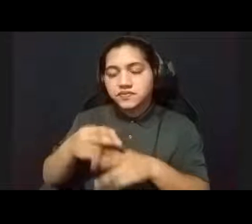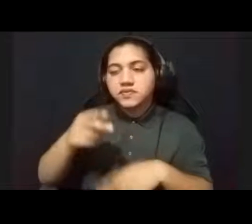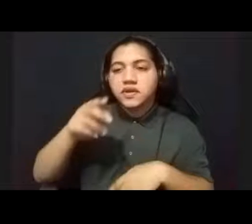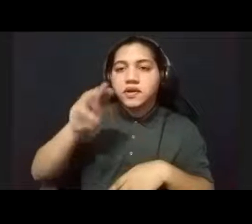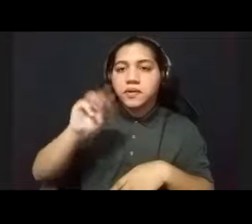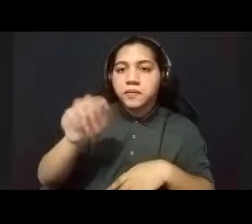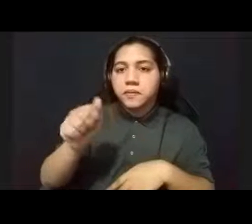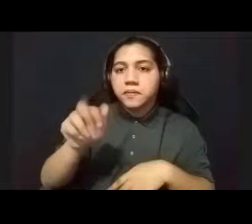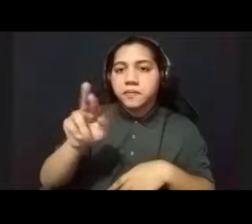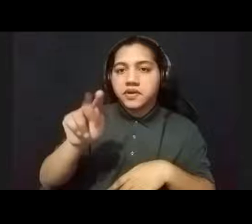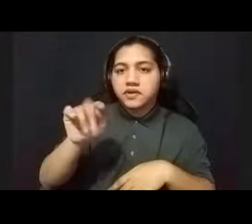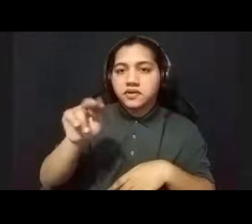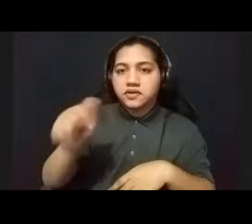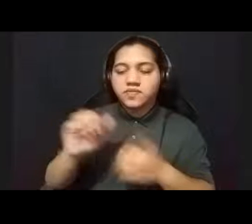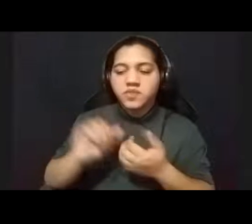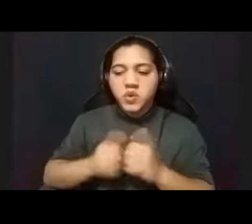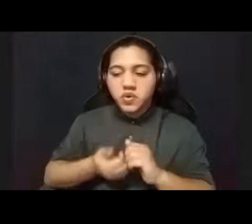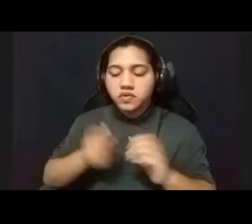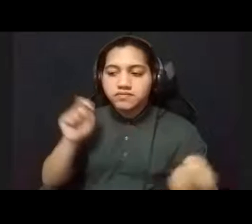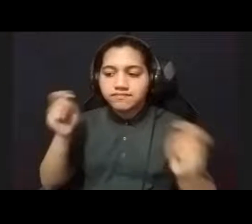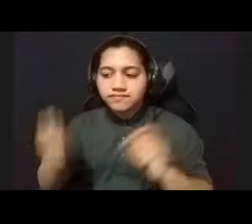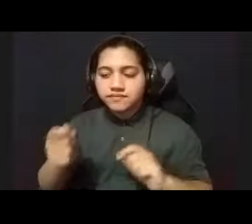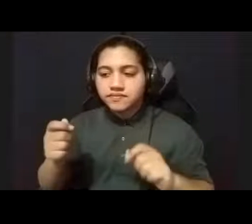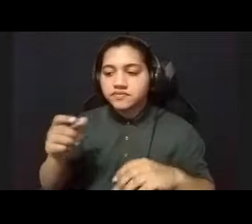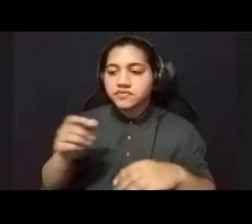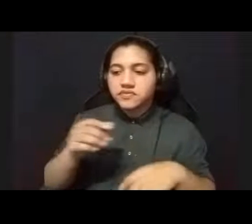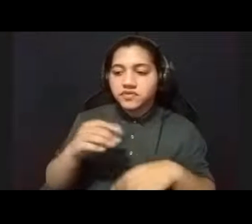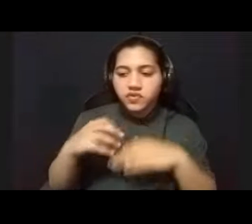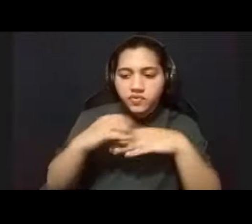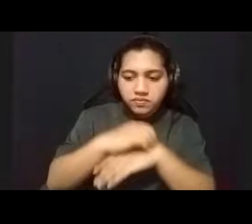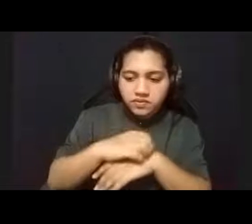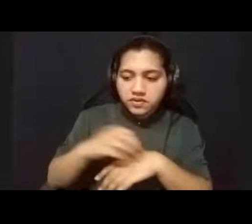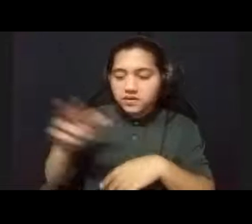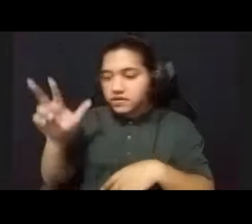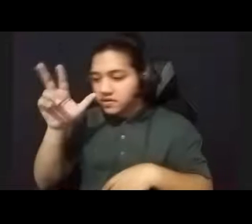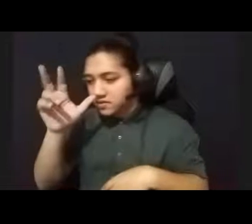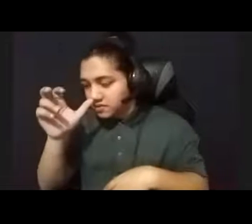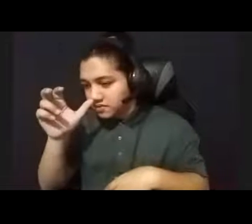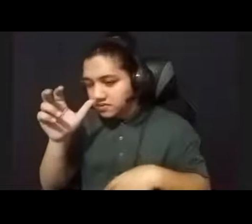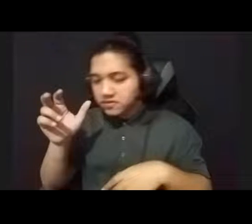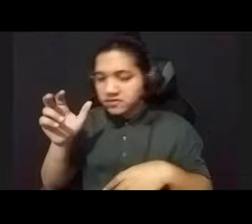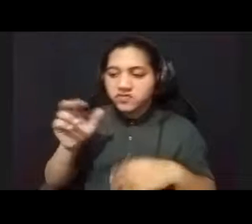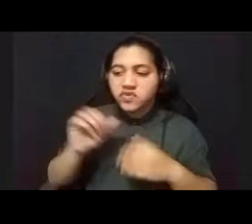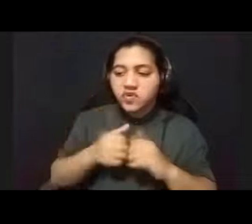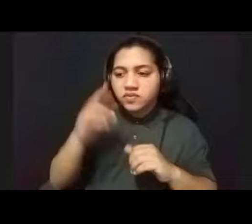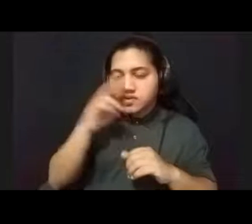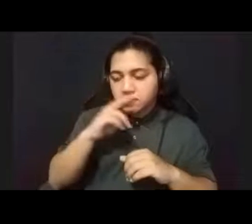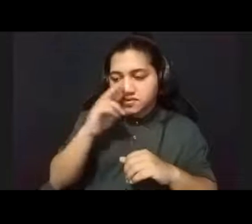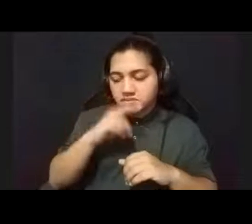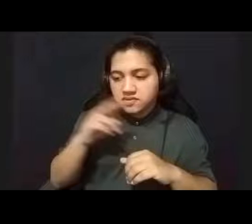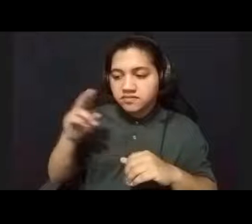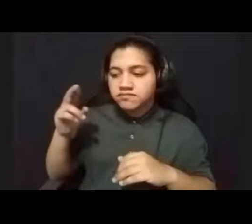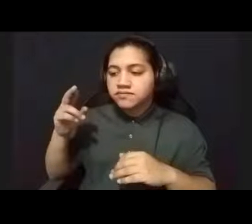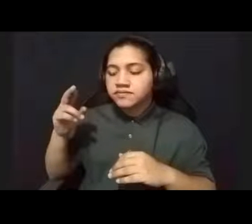¿Cómo ocurre la transformación de hormiga a Martina, cucaracha? Y cómo el ratoncito Pérez entra a